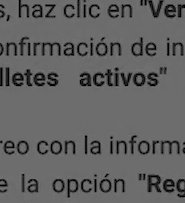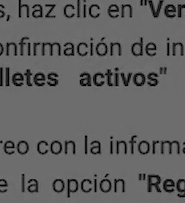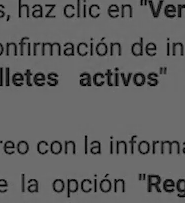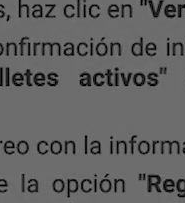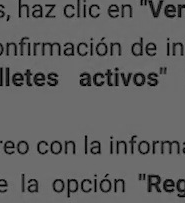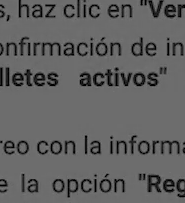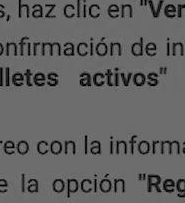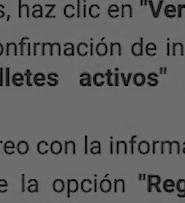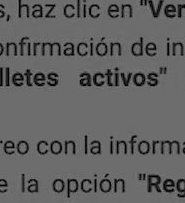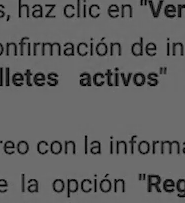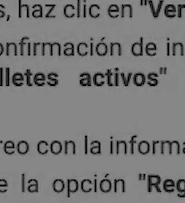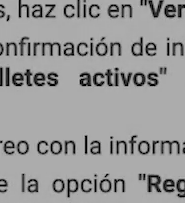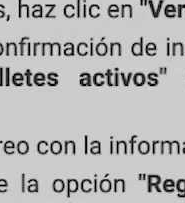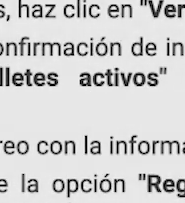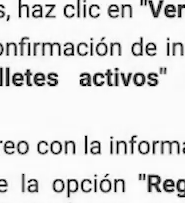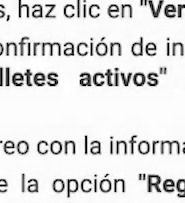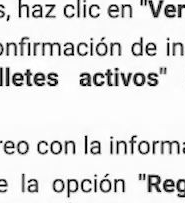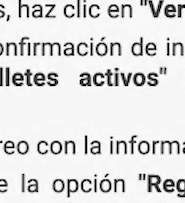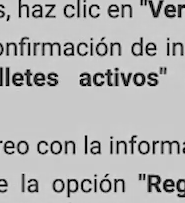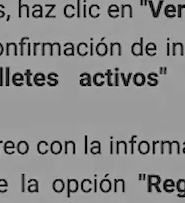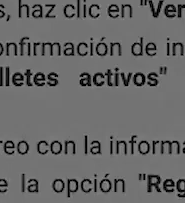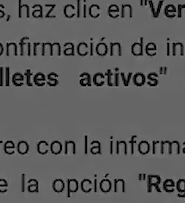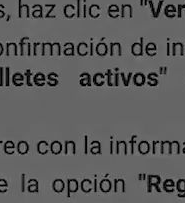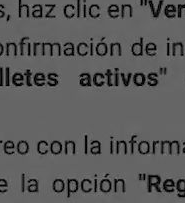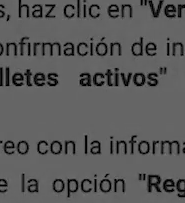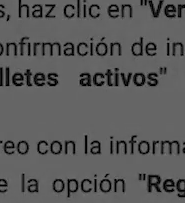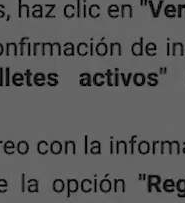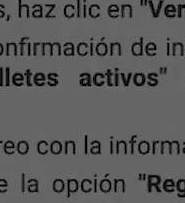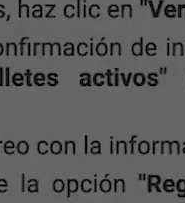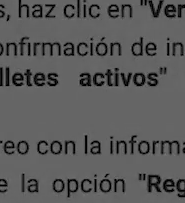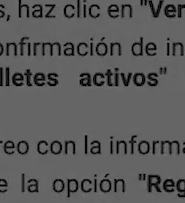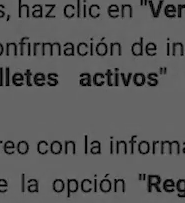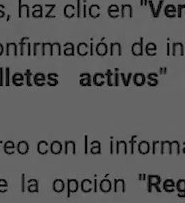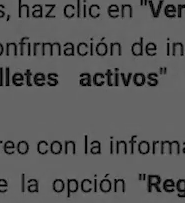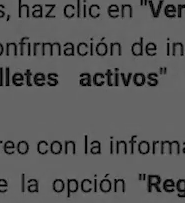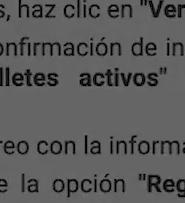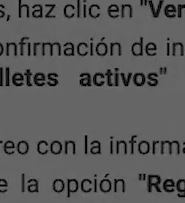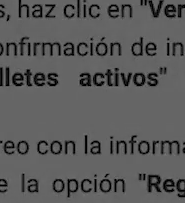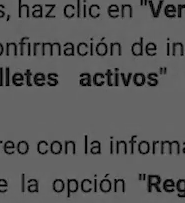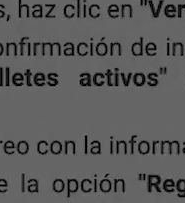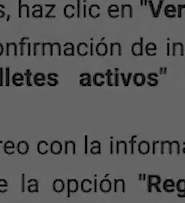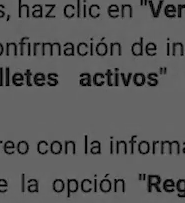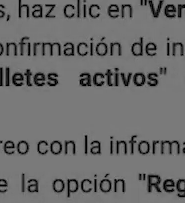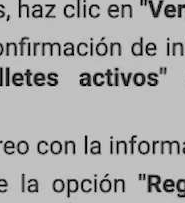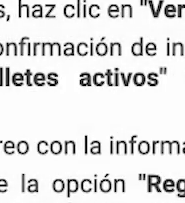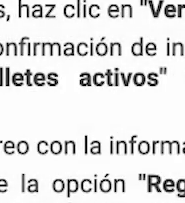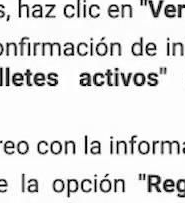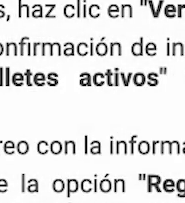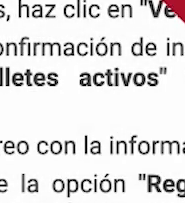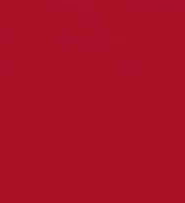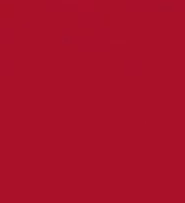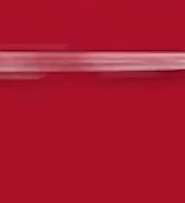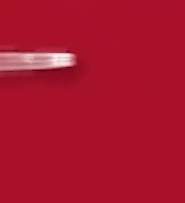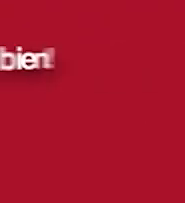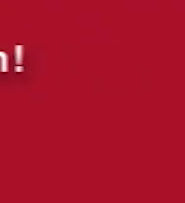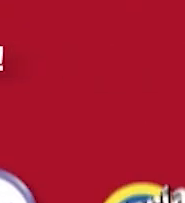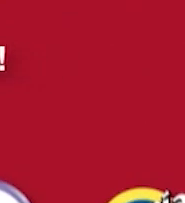de sorteos que aún no han sucedido. Y si son de sorteos pasados, podés verlo en historial de compras.